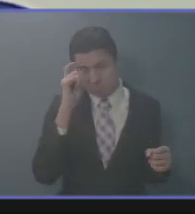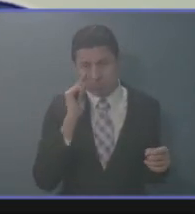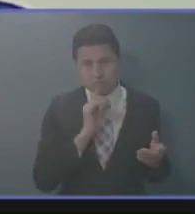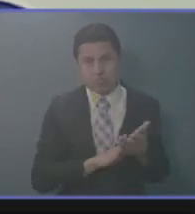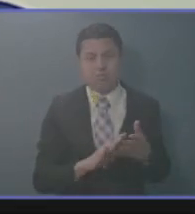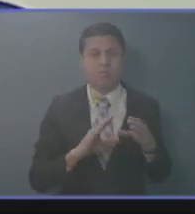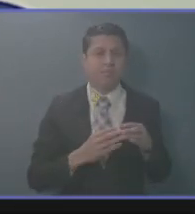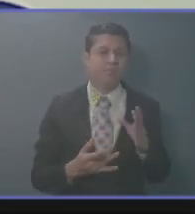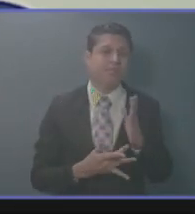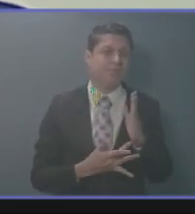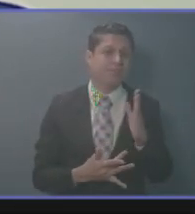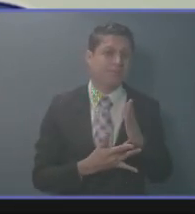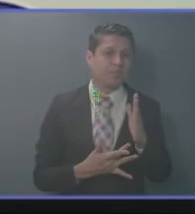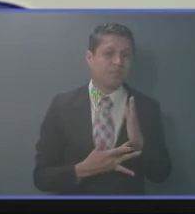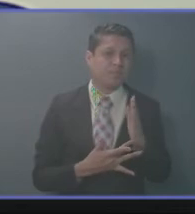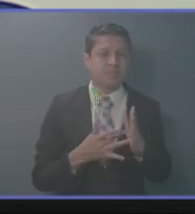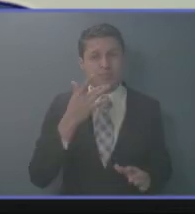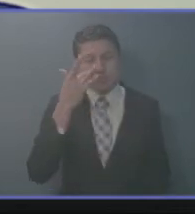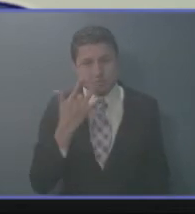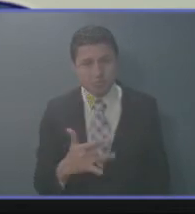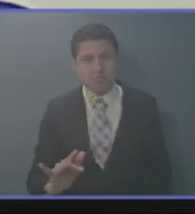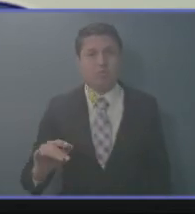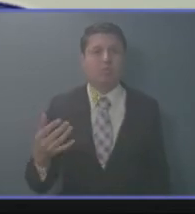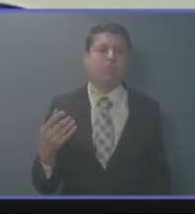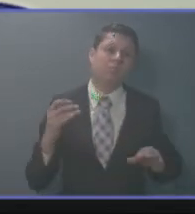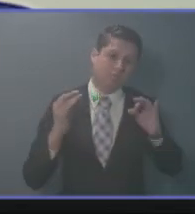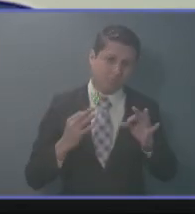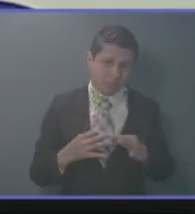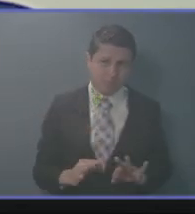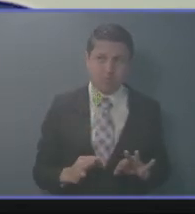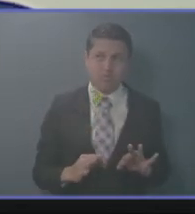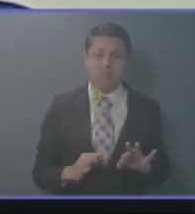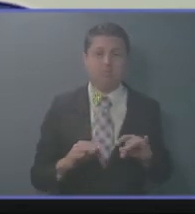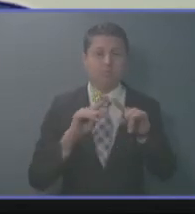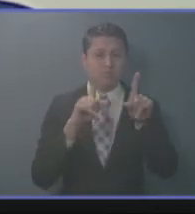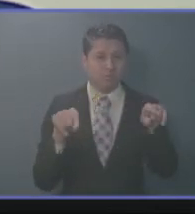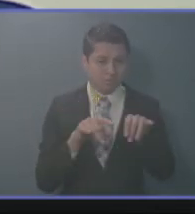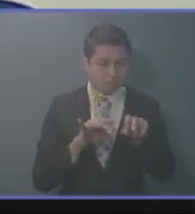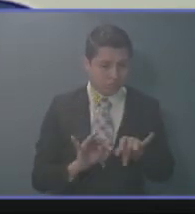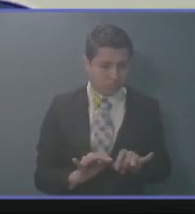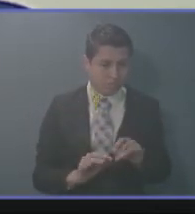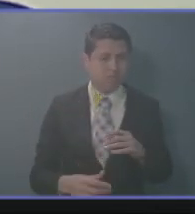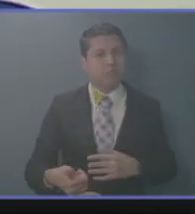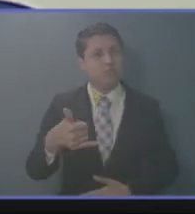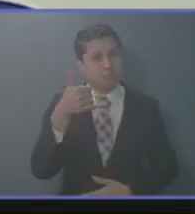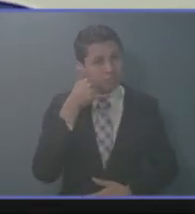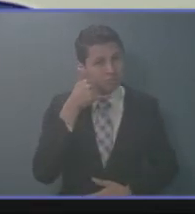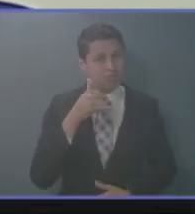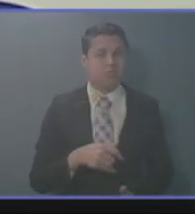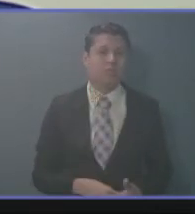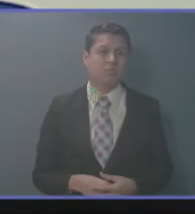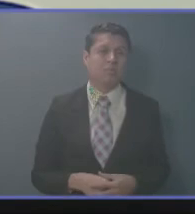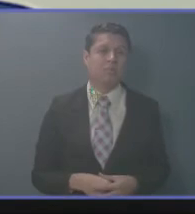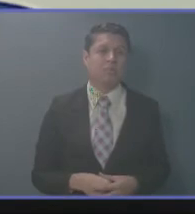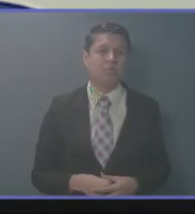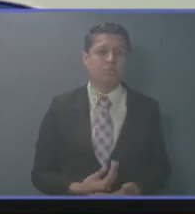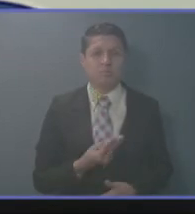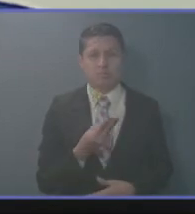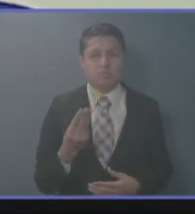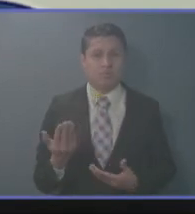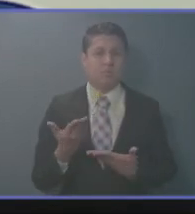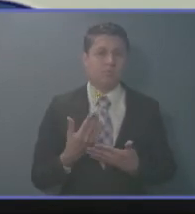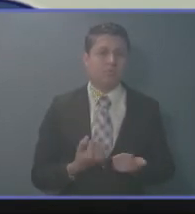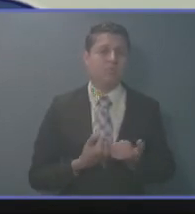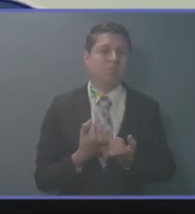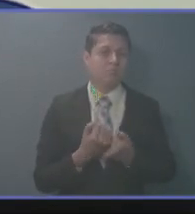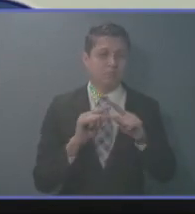equipos tecnológicos, tales como monitores, computadoras, teléfonos, accesorios,